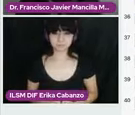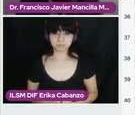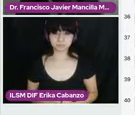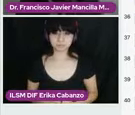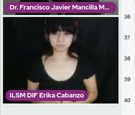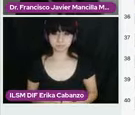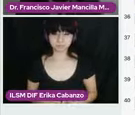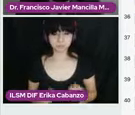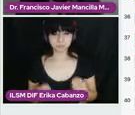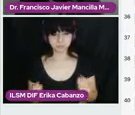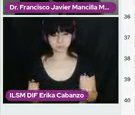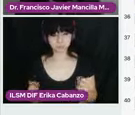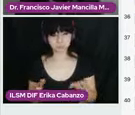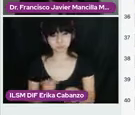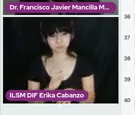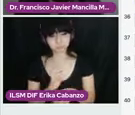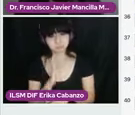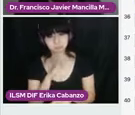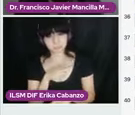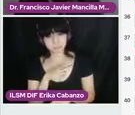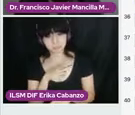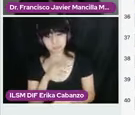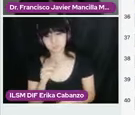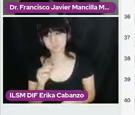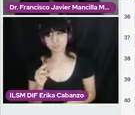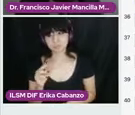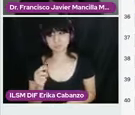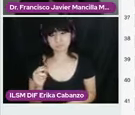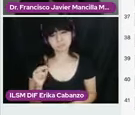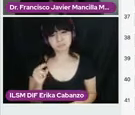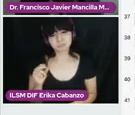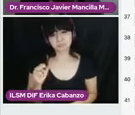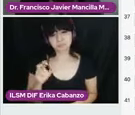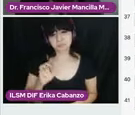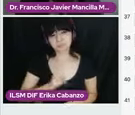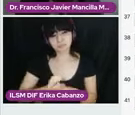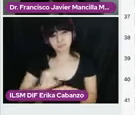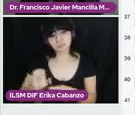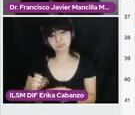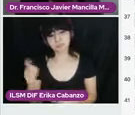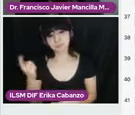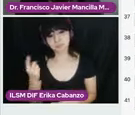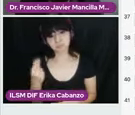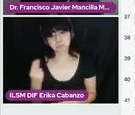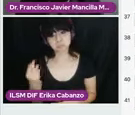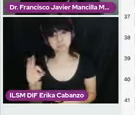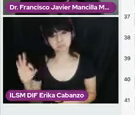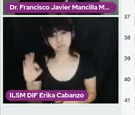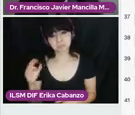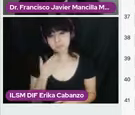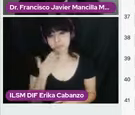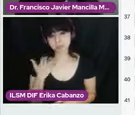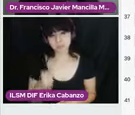pocos efectos adversos, entonces puede ser una terapia alternativa que puede ser de utilidad, ¿sí?